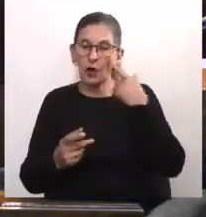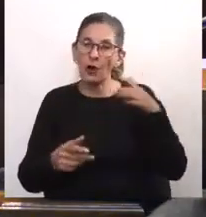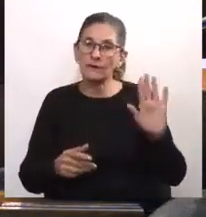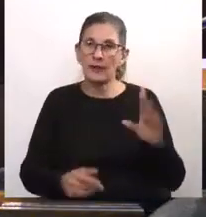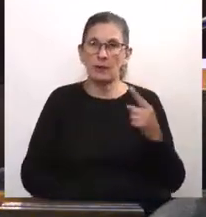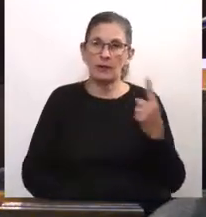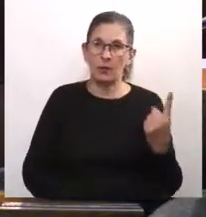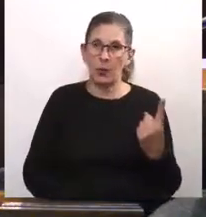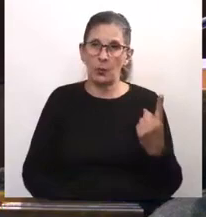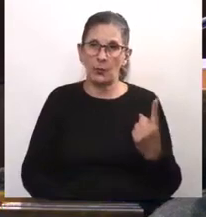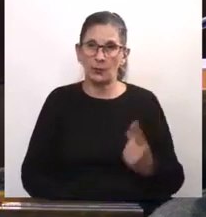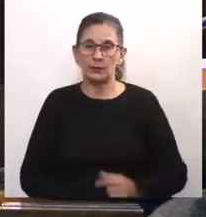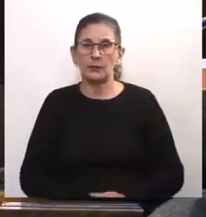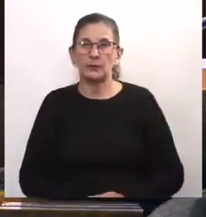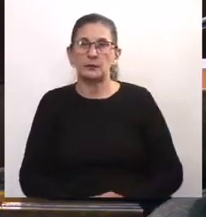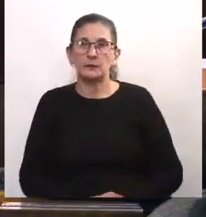1.